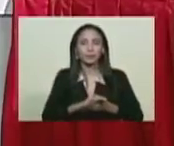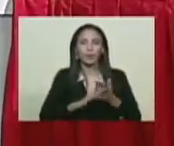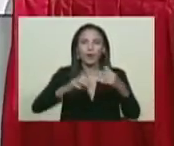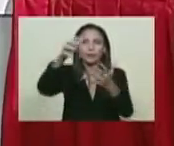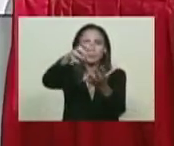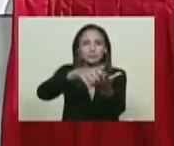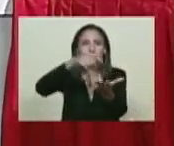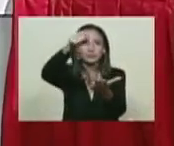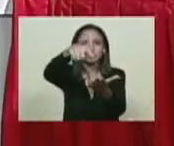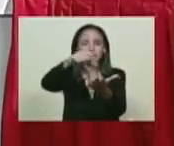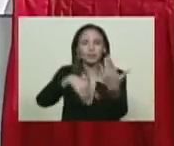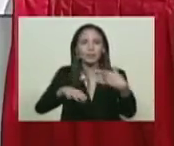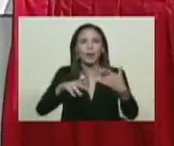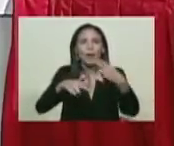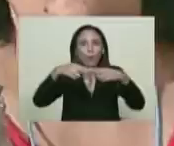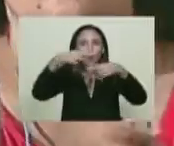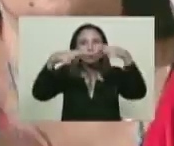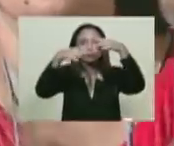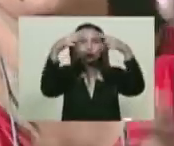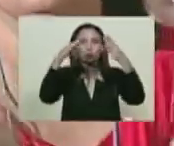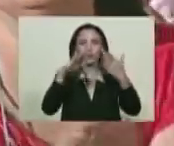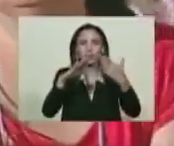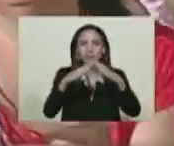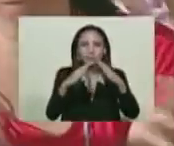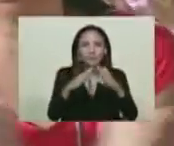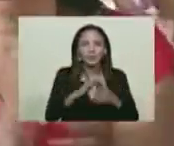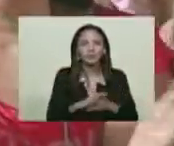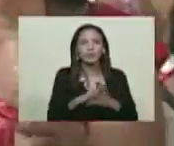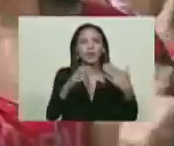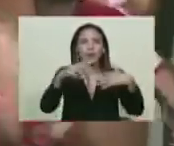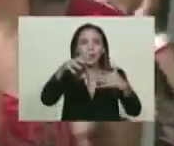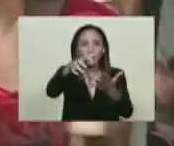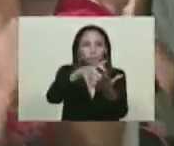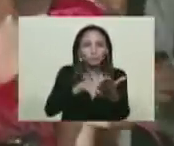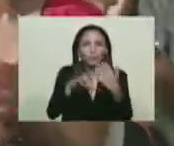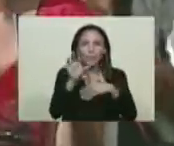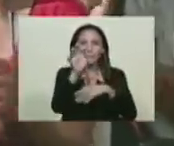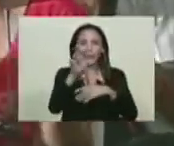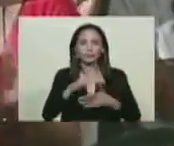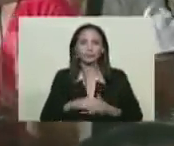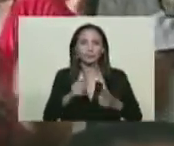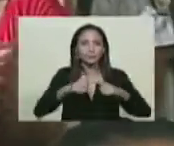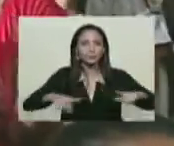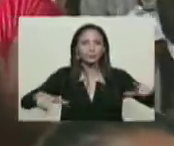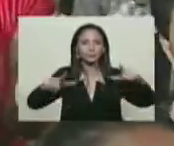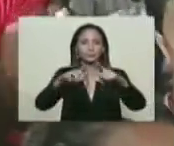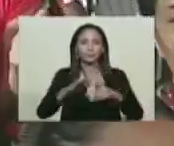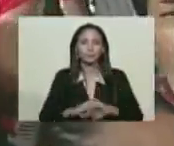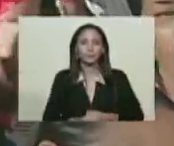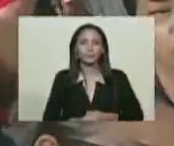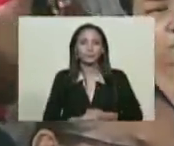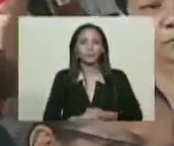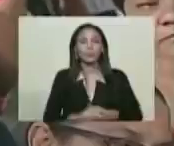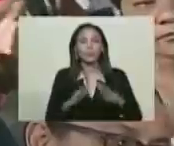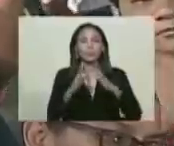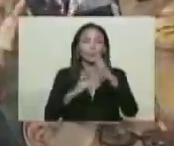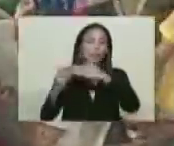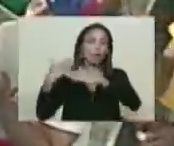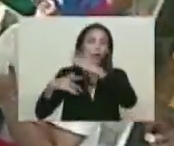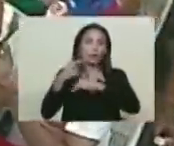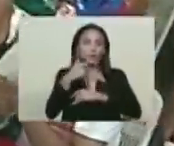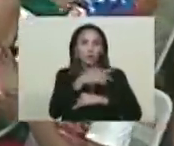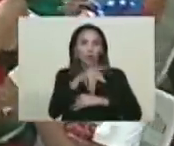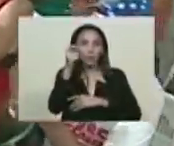sembrar, a construir, a hacer la patria desde el campo. y todo lo que le negaron al